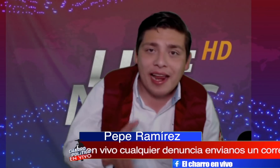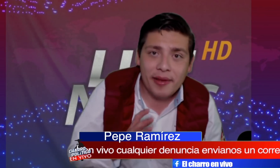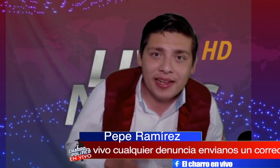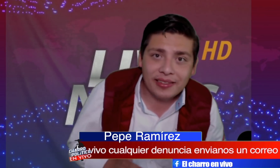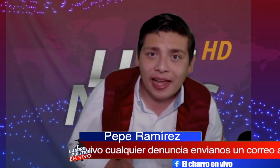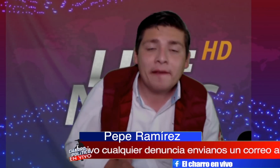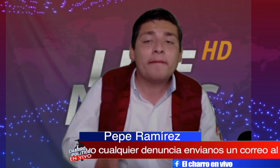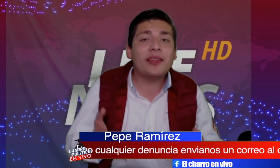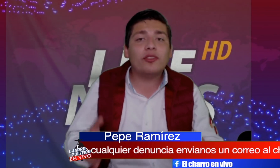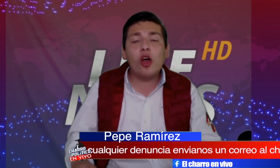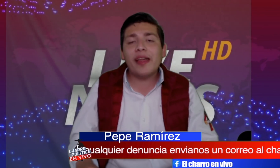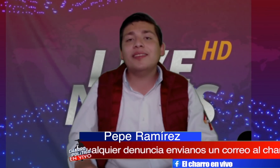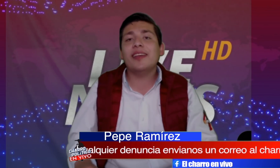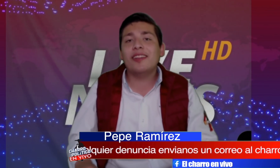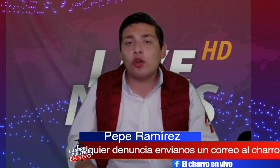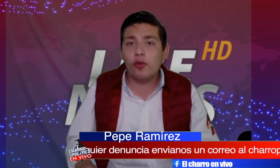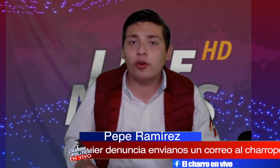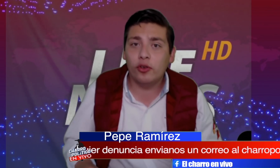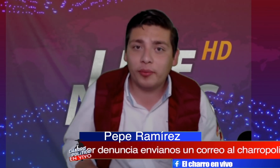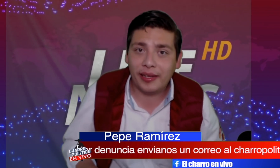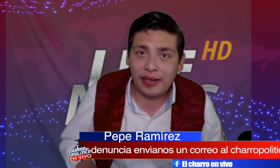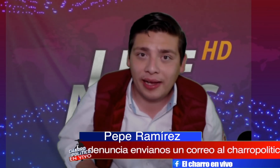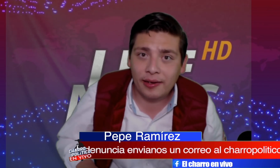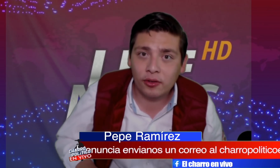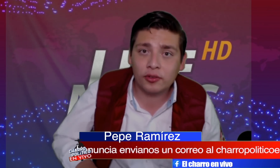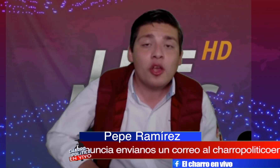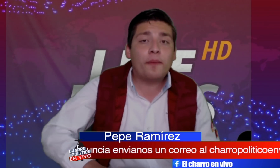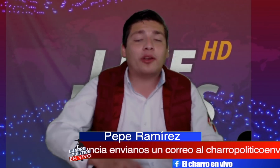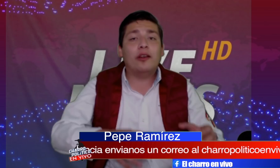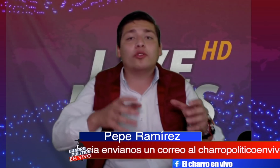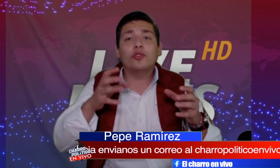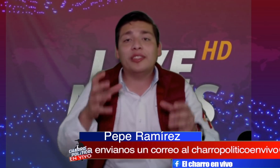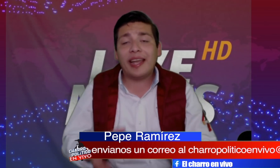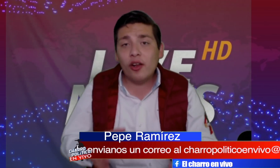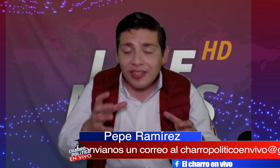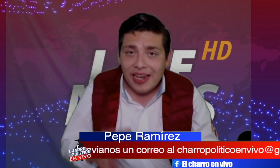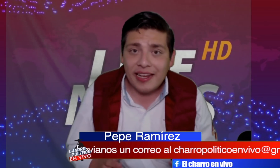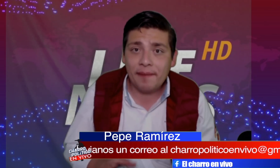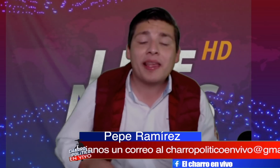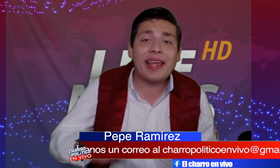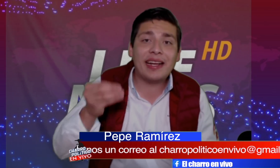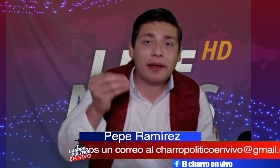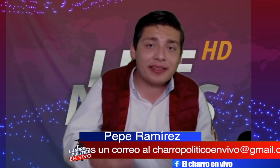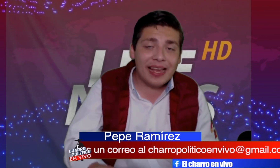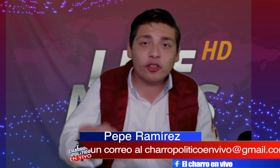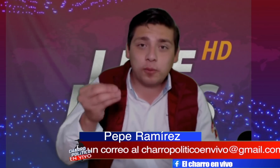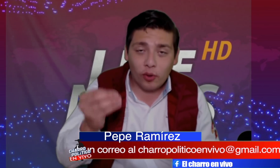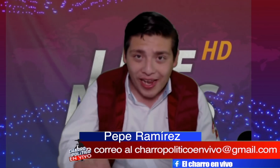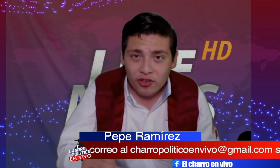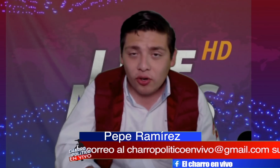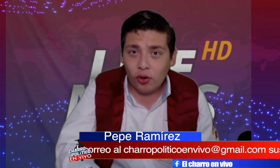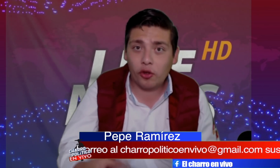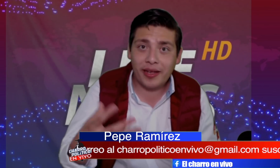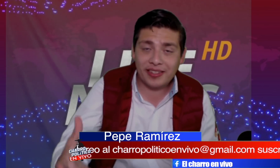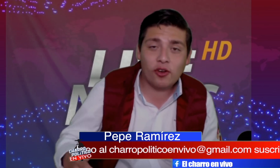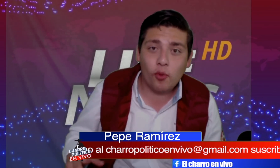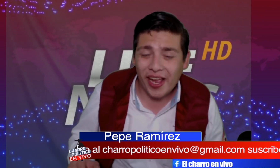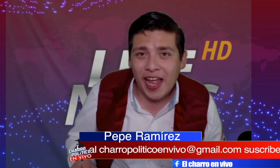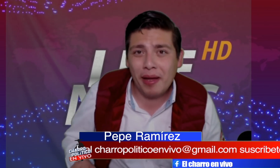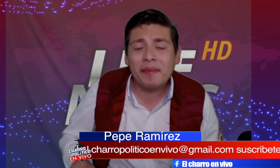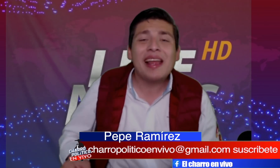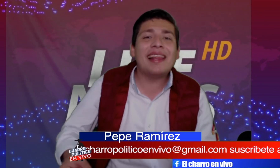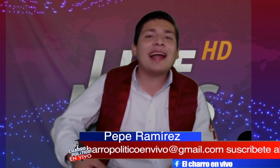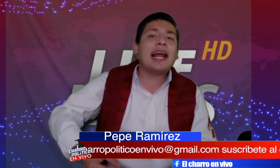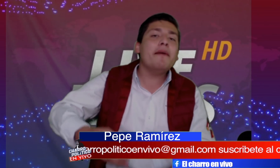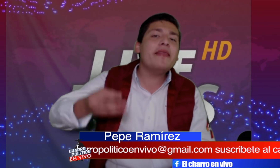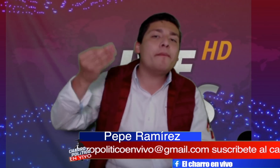buscan el bienestar de todas y todos los mexicanos. Porque los consejeros del INE, encabezados por Lencho Córdoba y Ciro